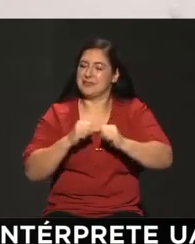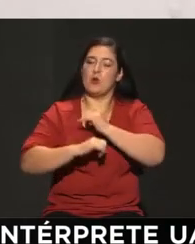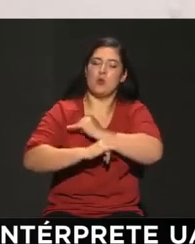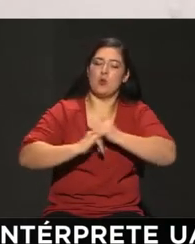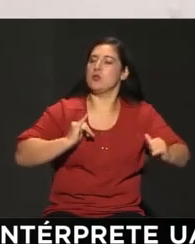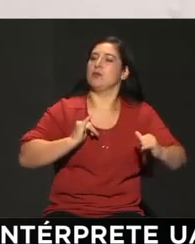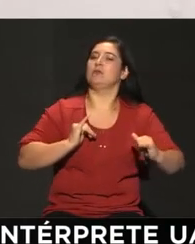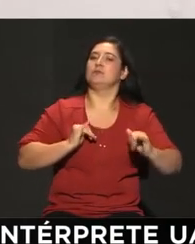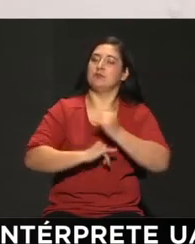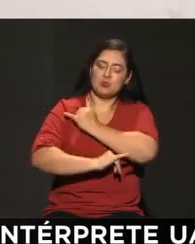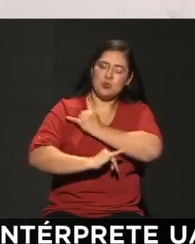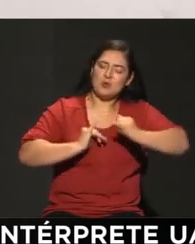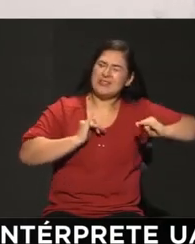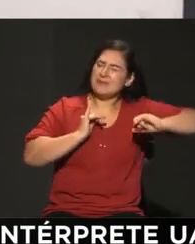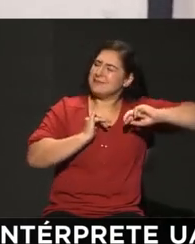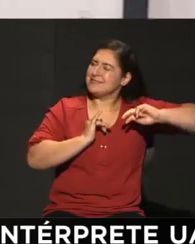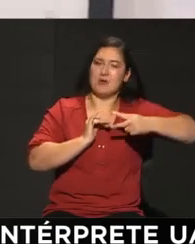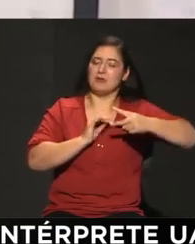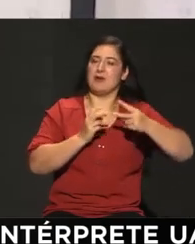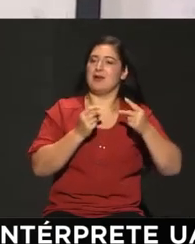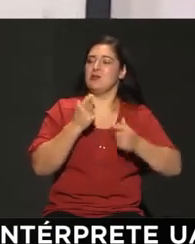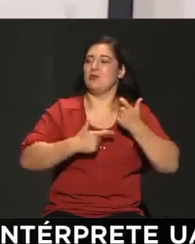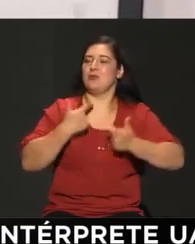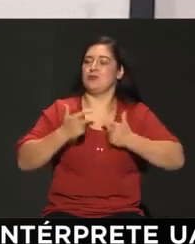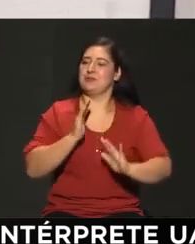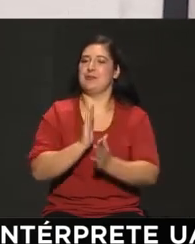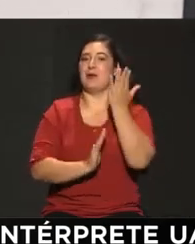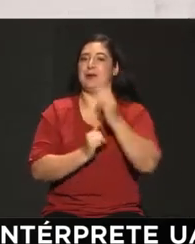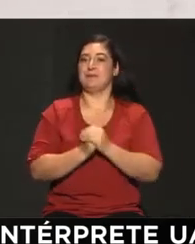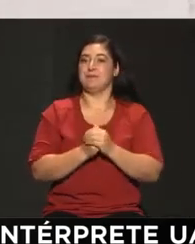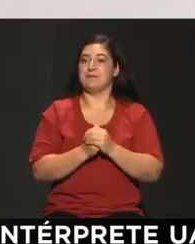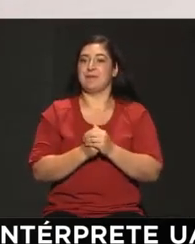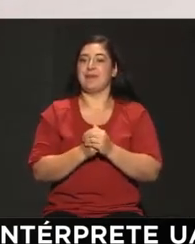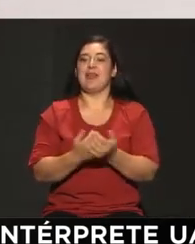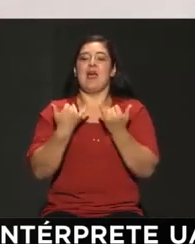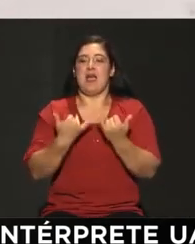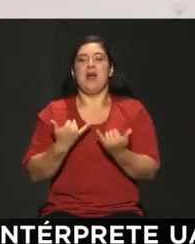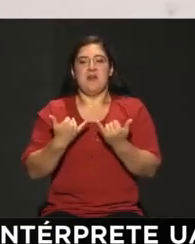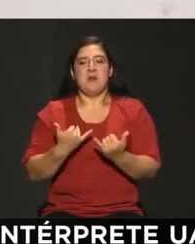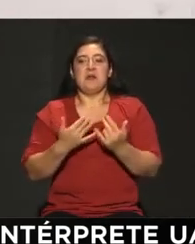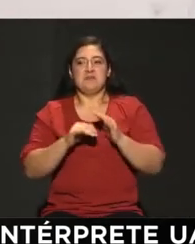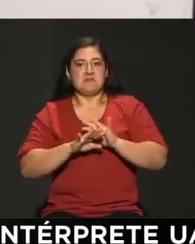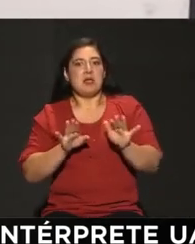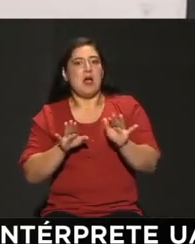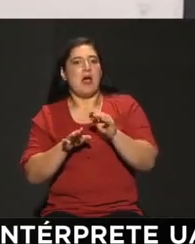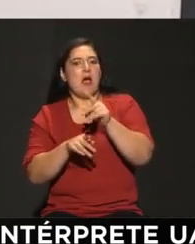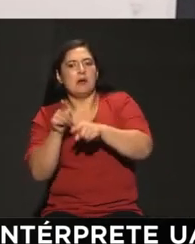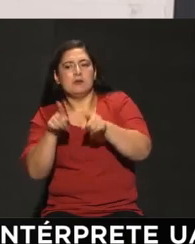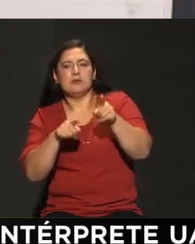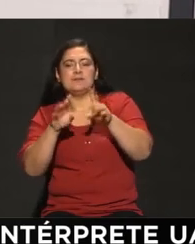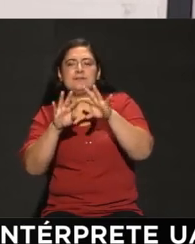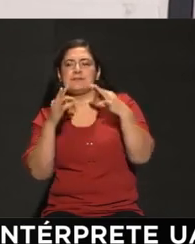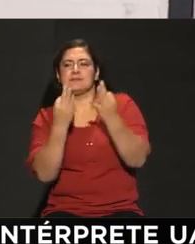Sí, hasta el último segundo debemos luchar por mejorar. Así. Igual ahorita, hemos escuchado que ya tenemos familiares que se